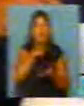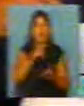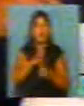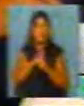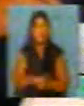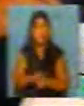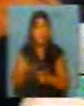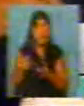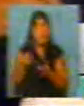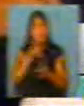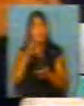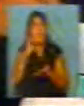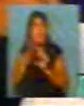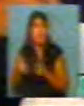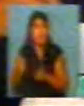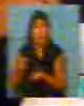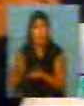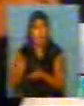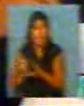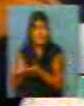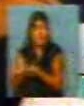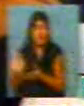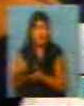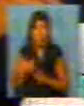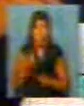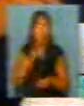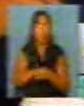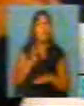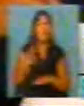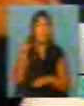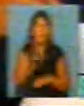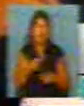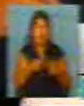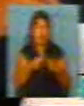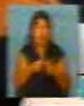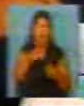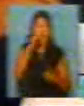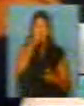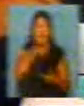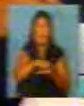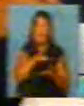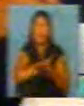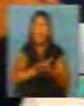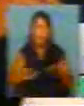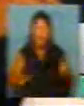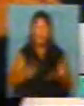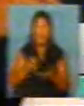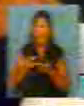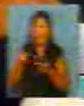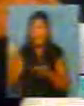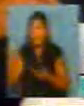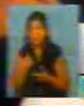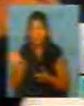Y sin los trabajadores que tomen, que pueden ser 200, 300, 400, no sé, el que lo compre en